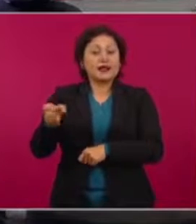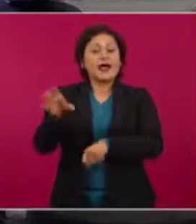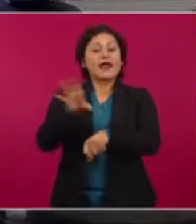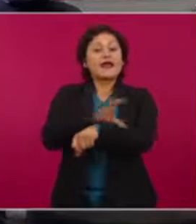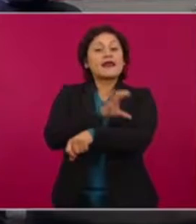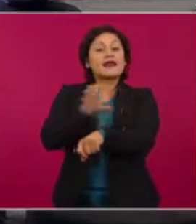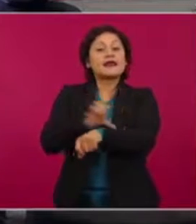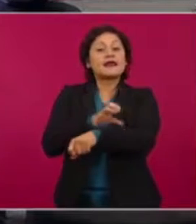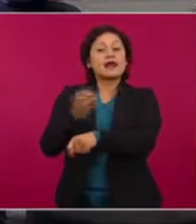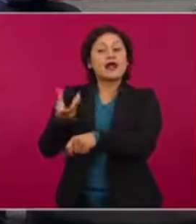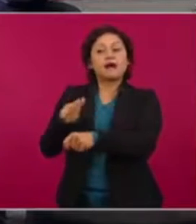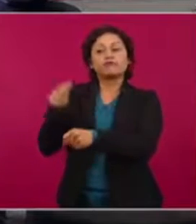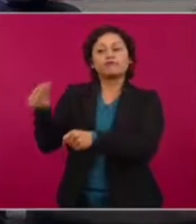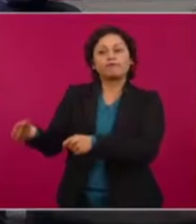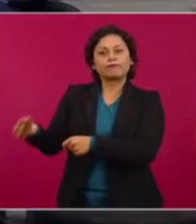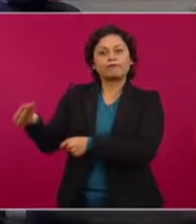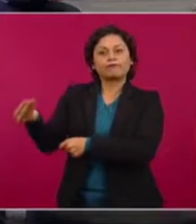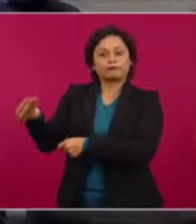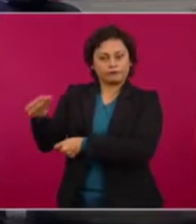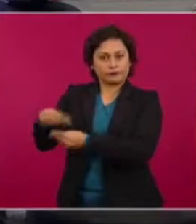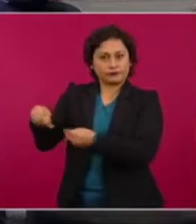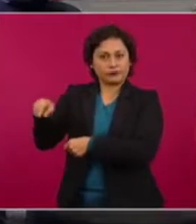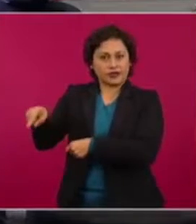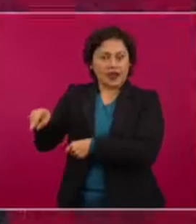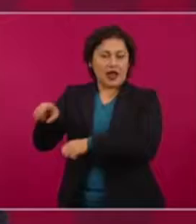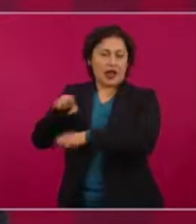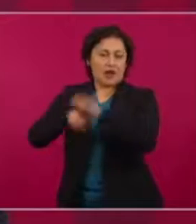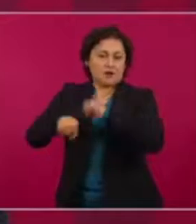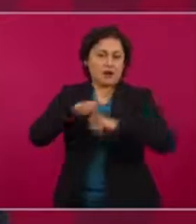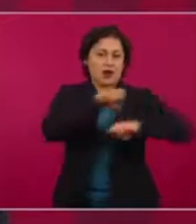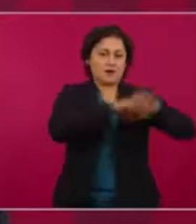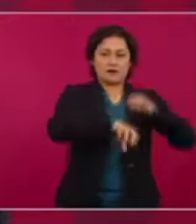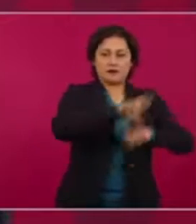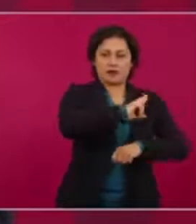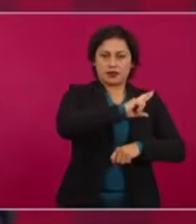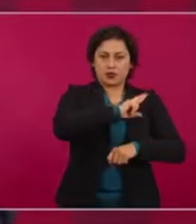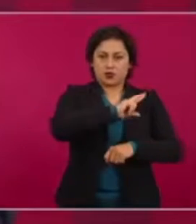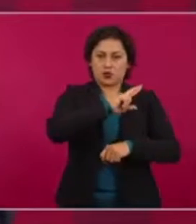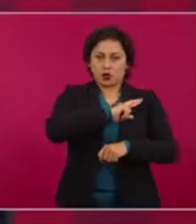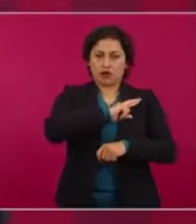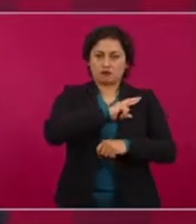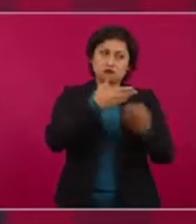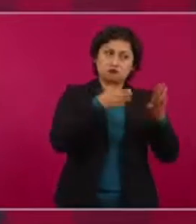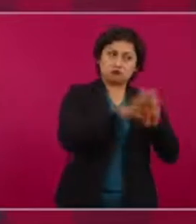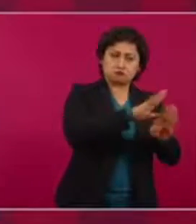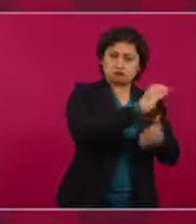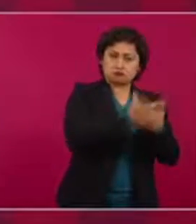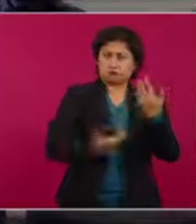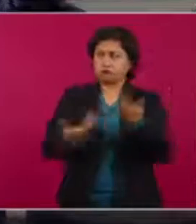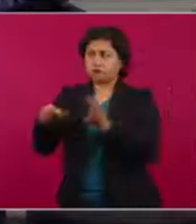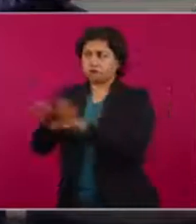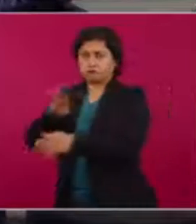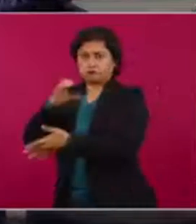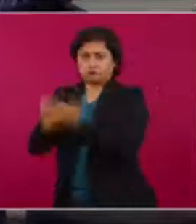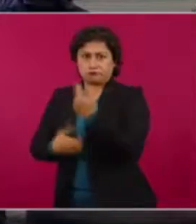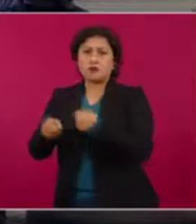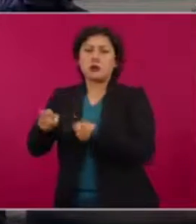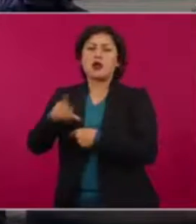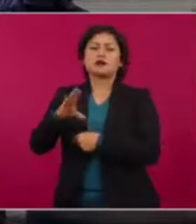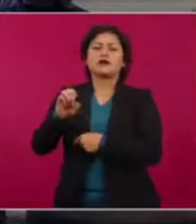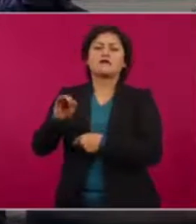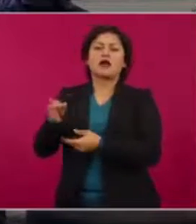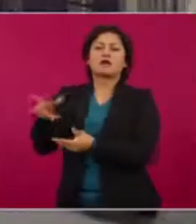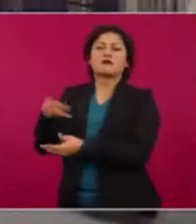empresas que abastecía Iberdrola en Nuevo León. Muchas Eso gracias. es lo que puedo decir.